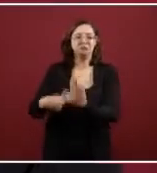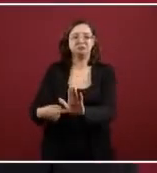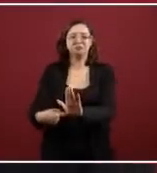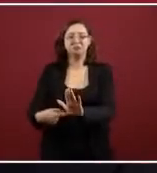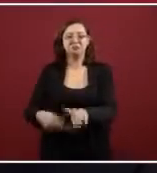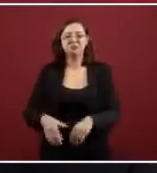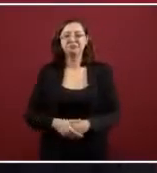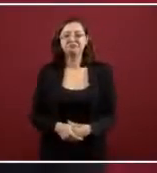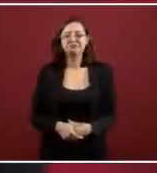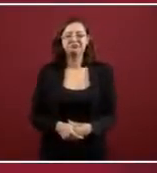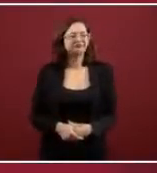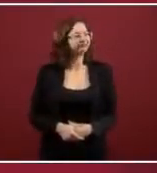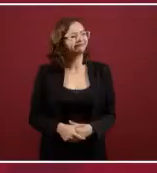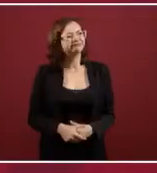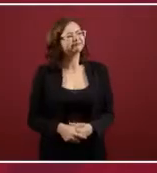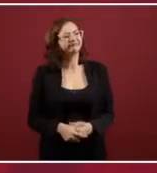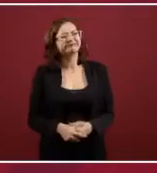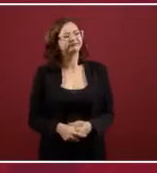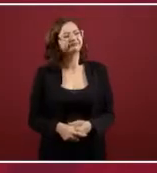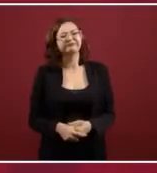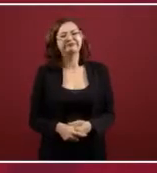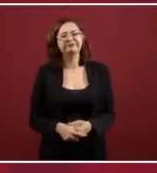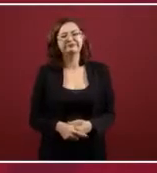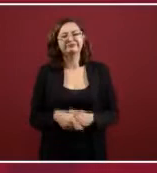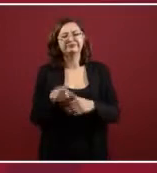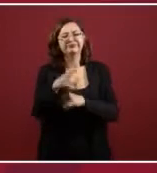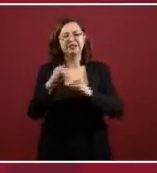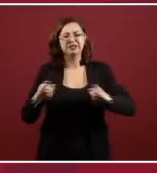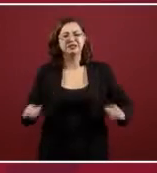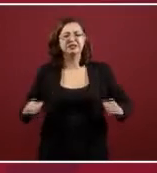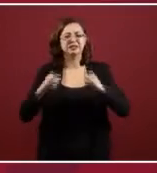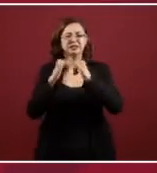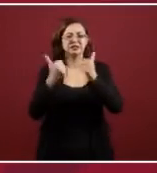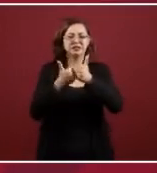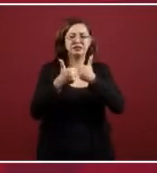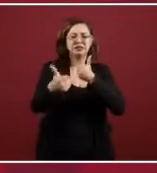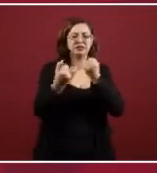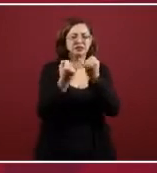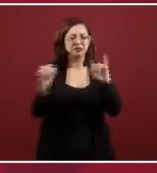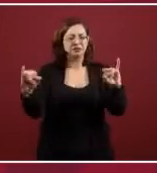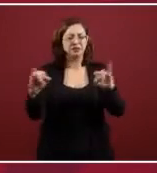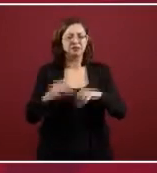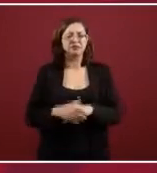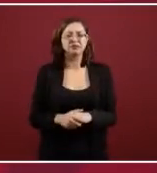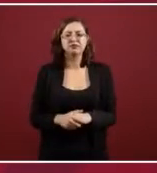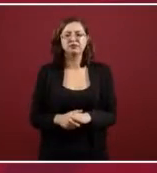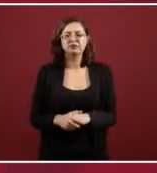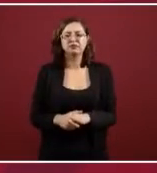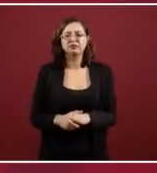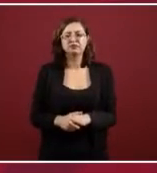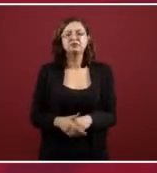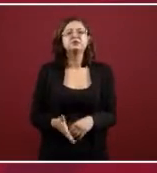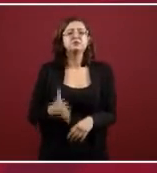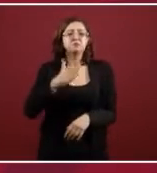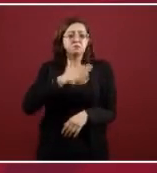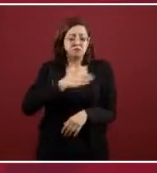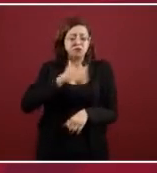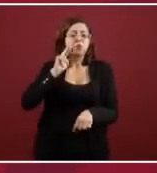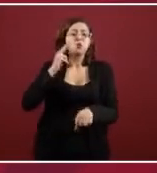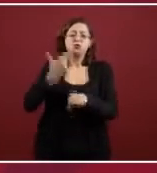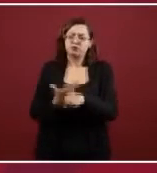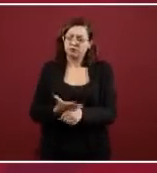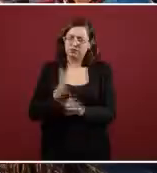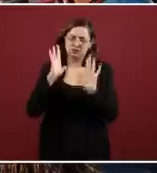No, porque es una institución autónoma, independiente. Esto es lo que corresponde al Poder